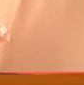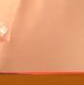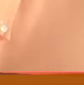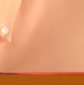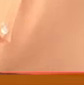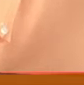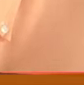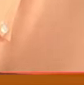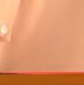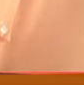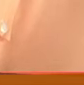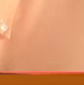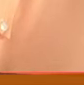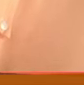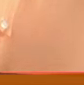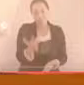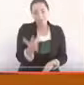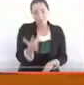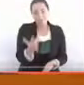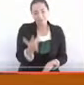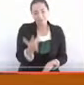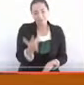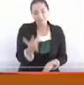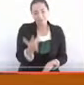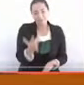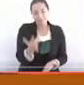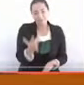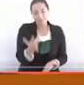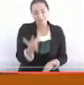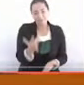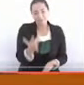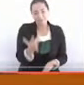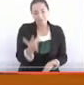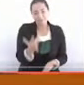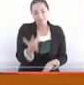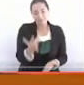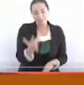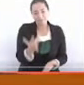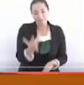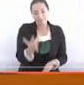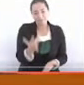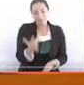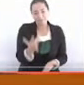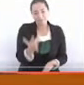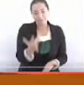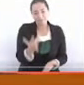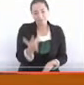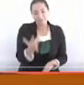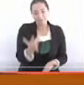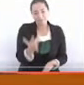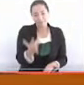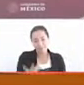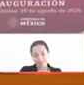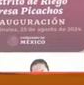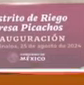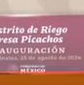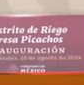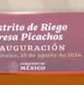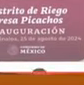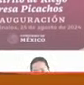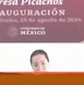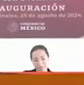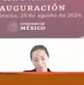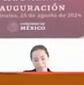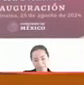Obrador que sorprendió a propios y extraños, precisamente porque dijo que va a dar